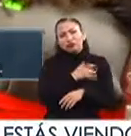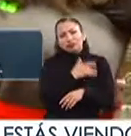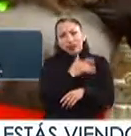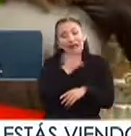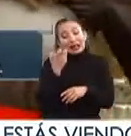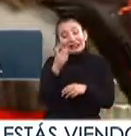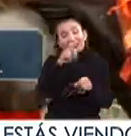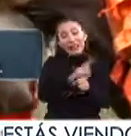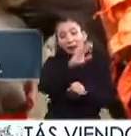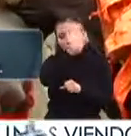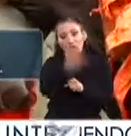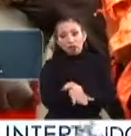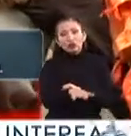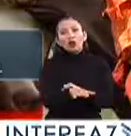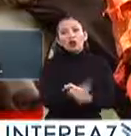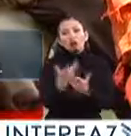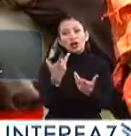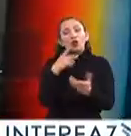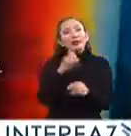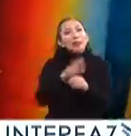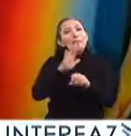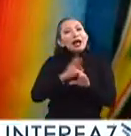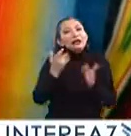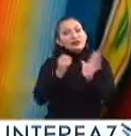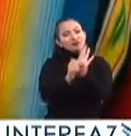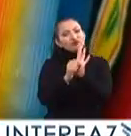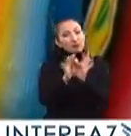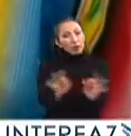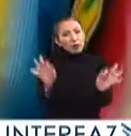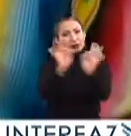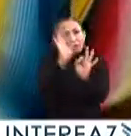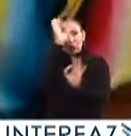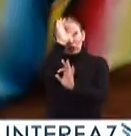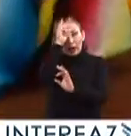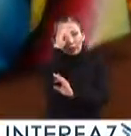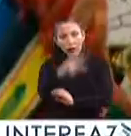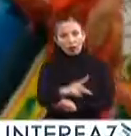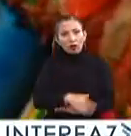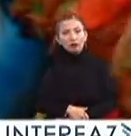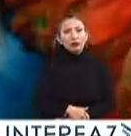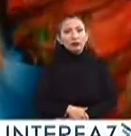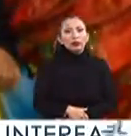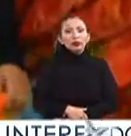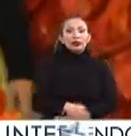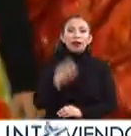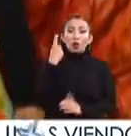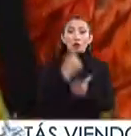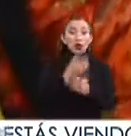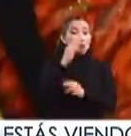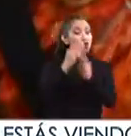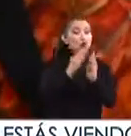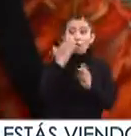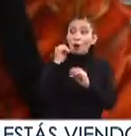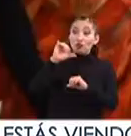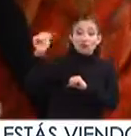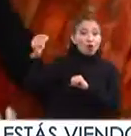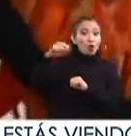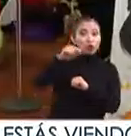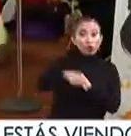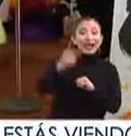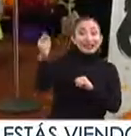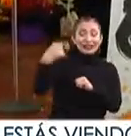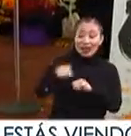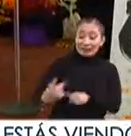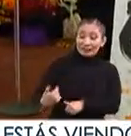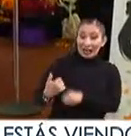que este Día de Muertos es uno de los más emblemáticos de la cultura mexicana y es único en el mundo y por eso desde que